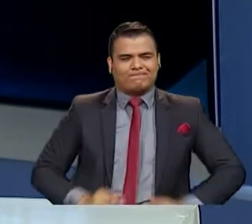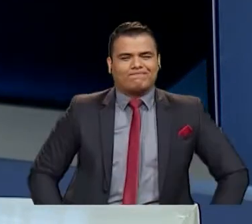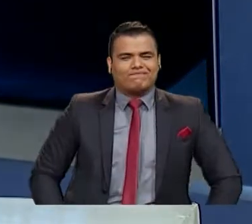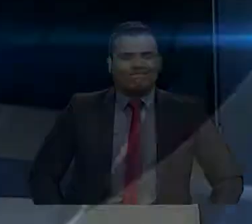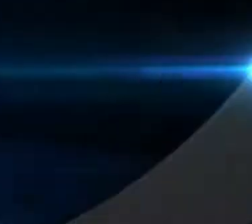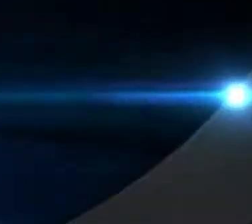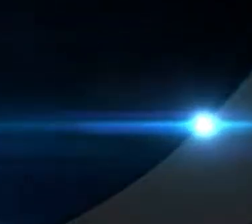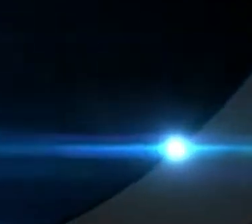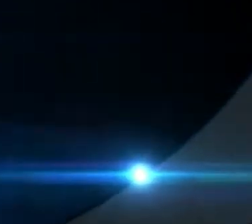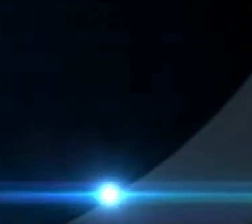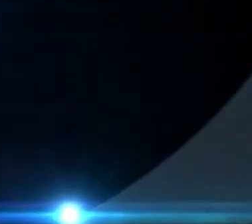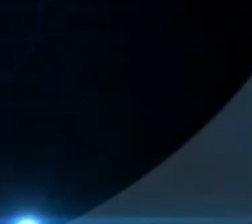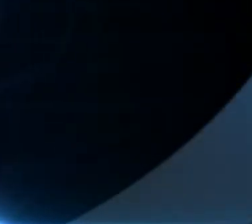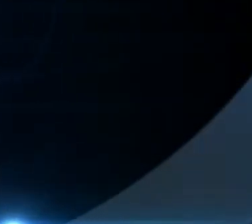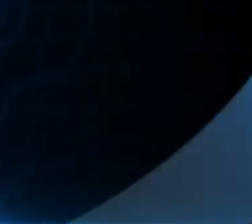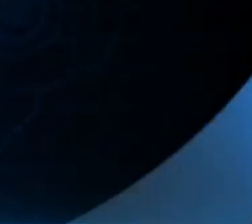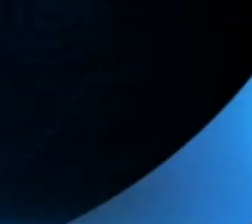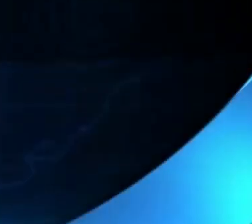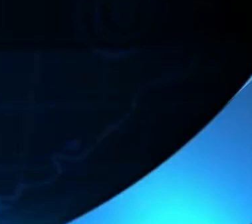regresamos.